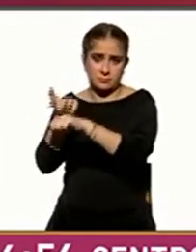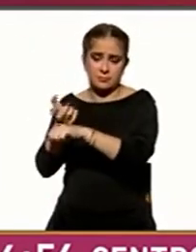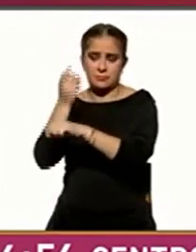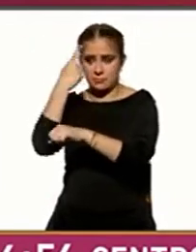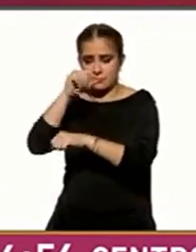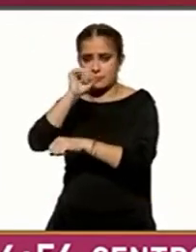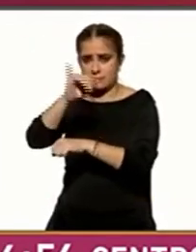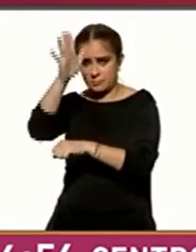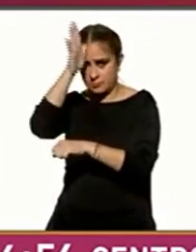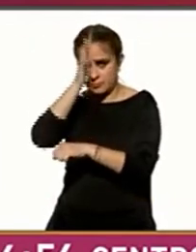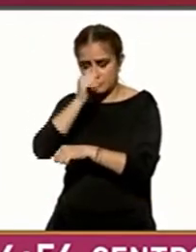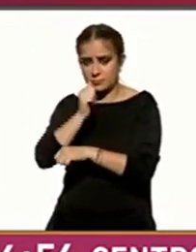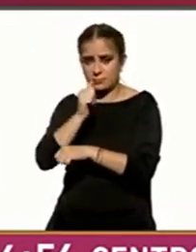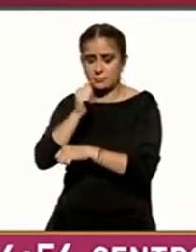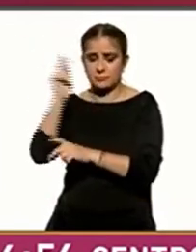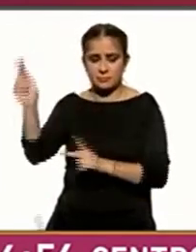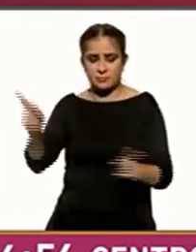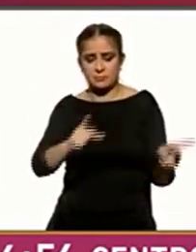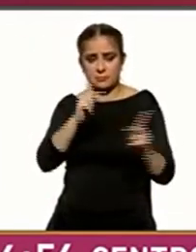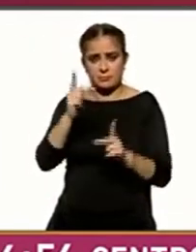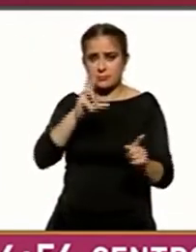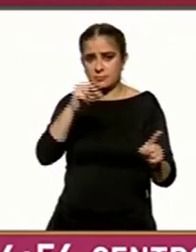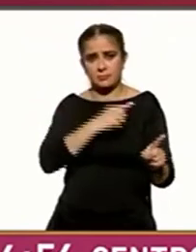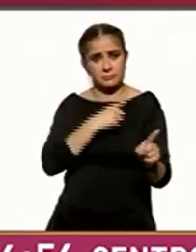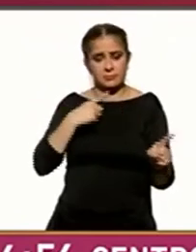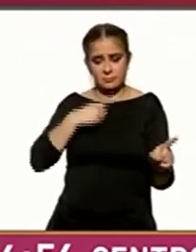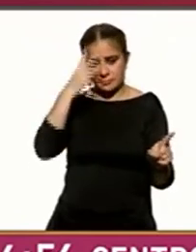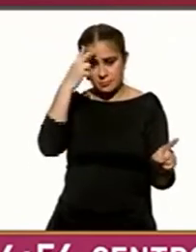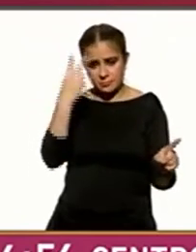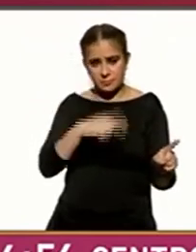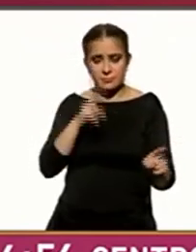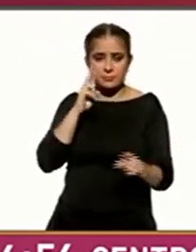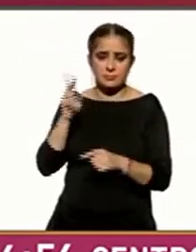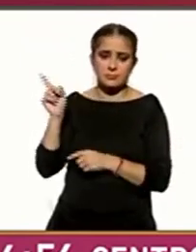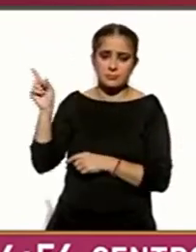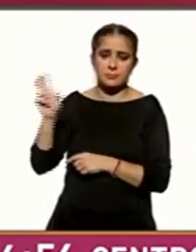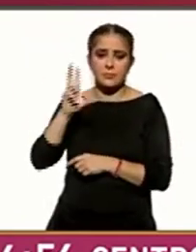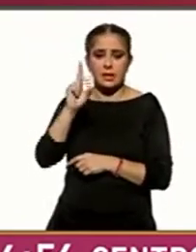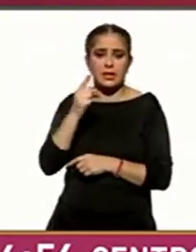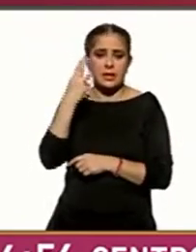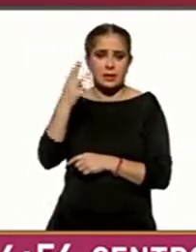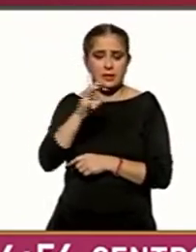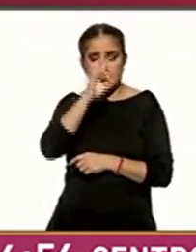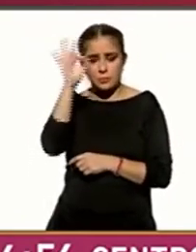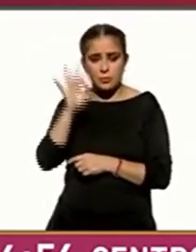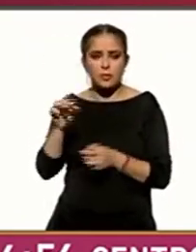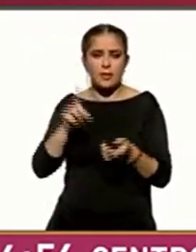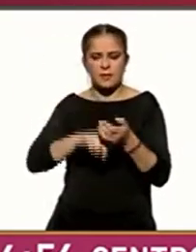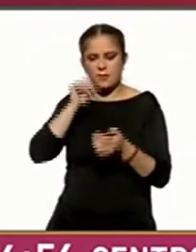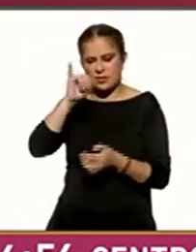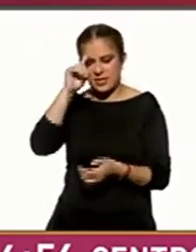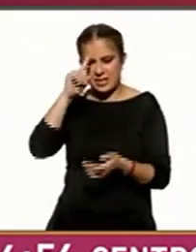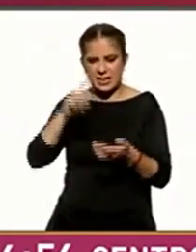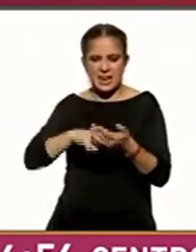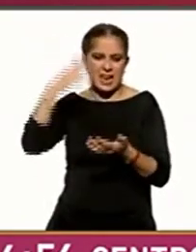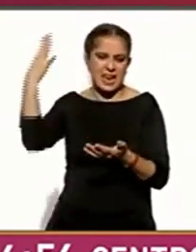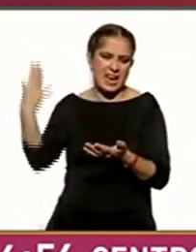iniciativa. Solamente una tercera parte de la población cree que esto puede prosperar. En agosto del 21